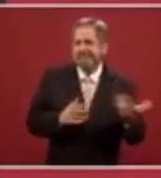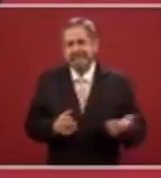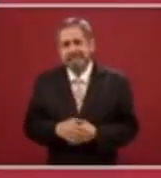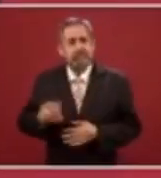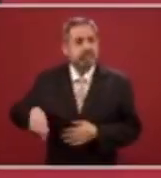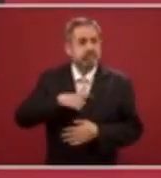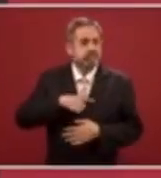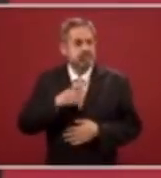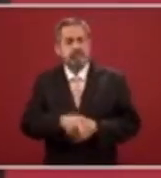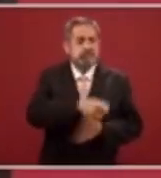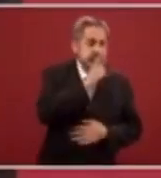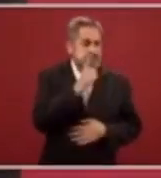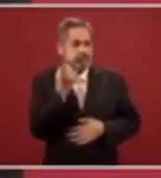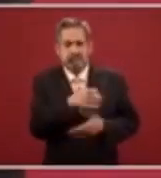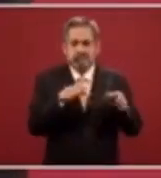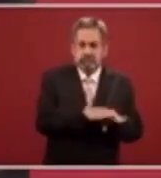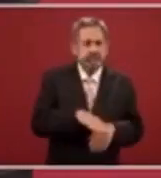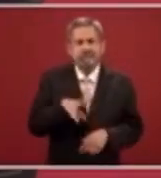Nosotros no censuramos a nadie, a nadie.